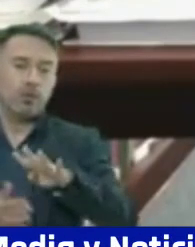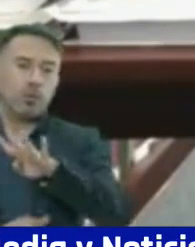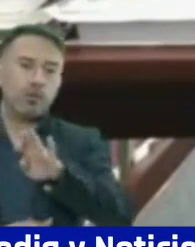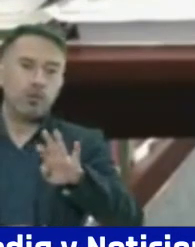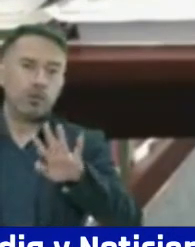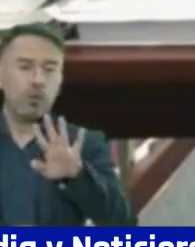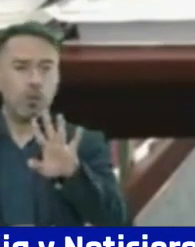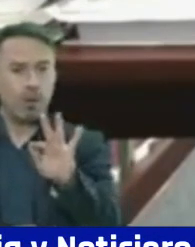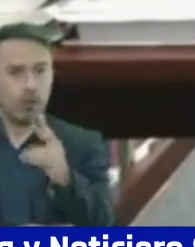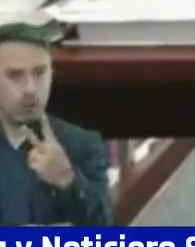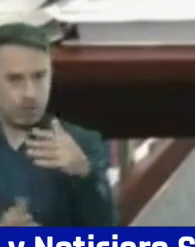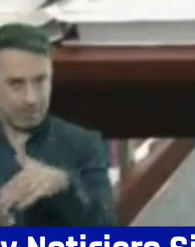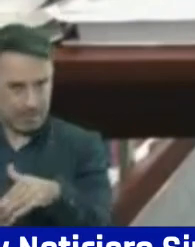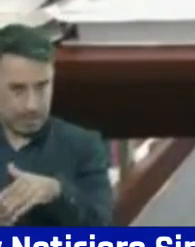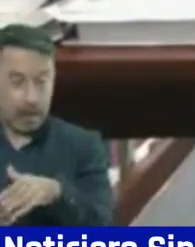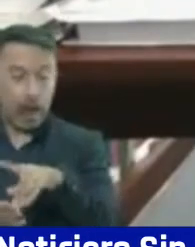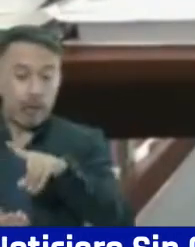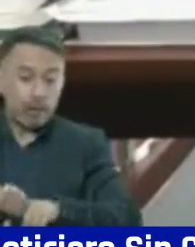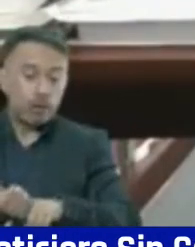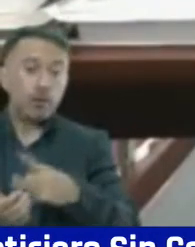4.442.000, de las cuales